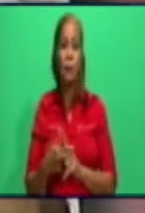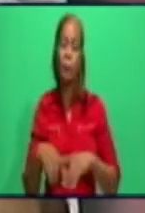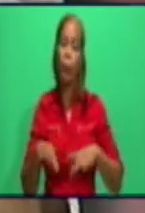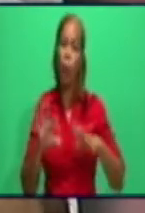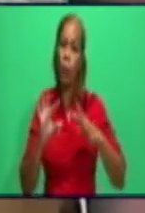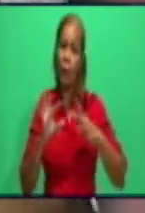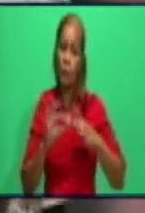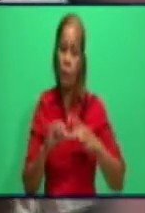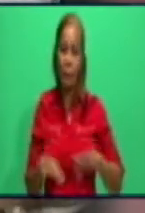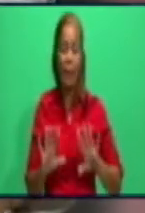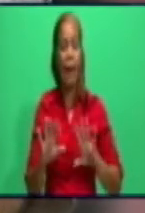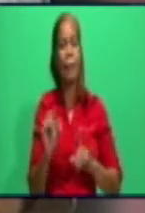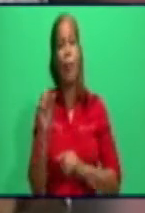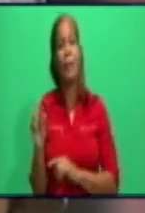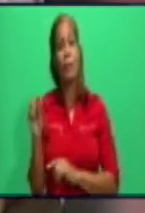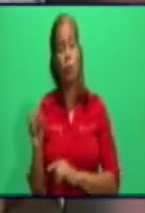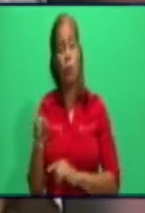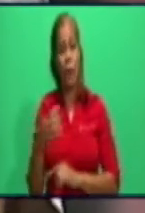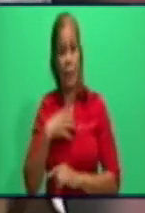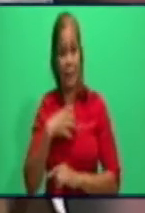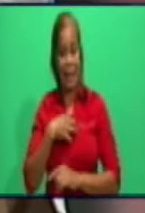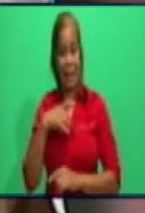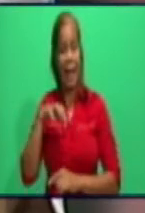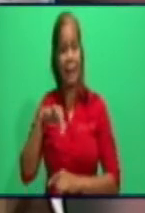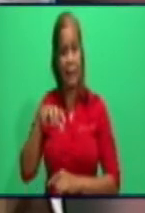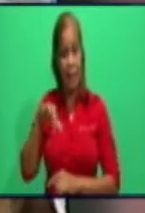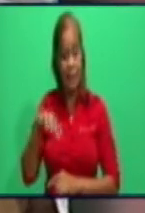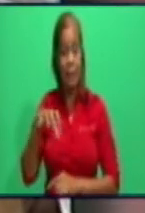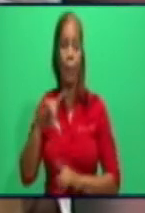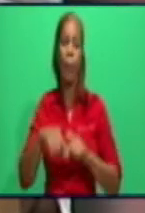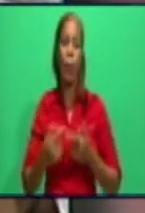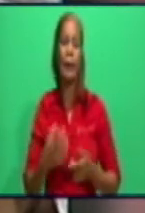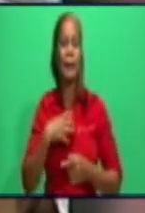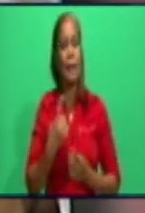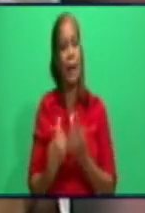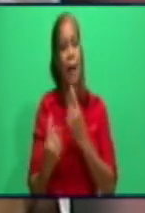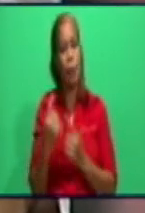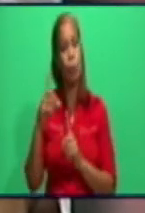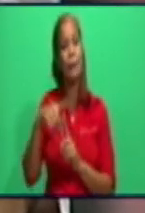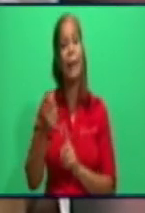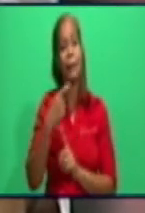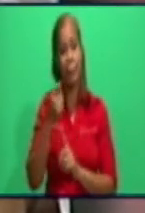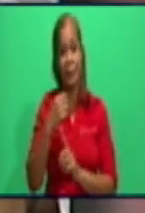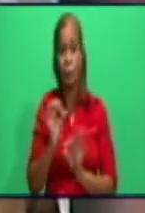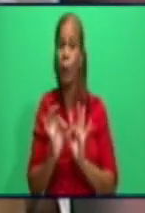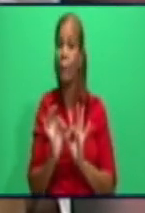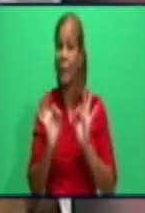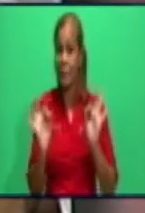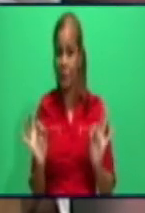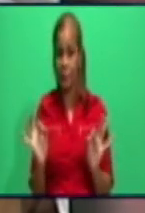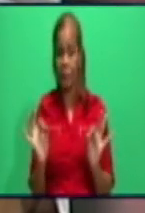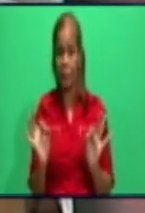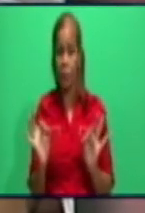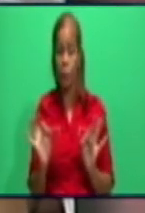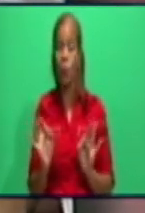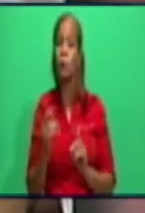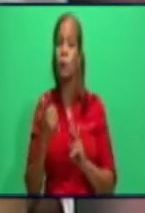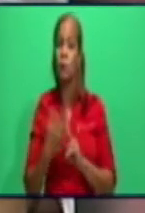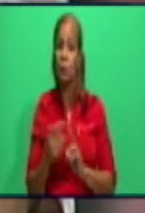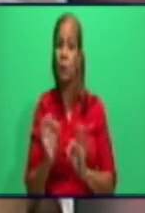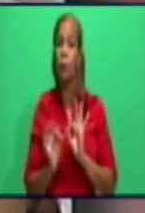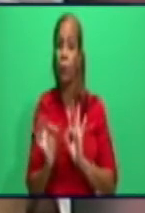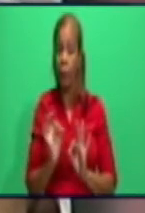la característica de cambio de etapa requieran un tratamiento específico y si su demora conlleve a un